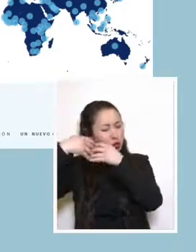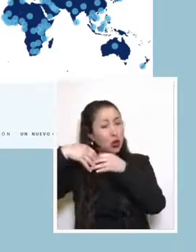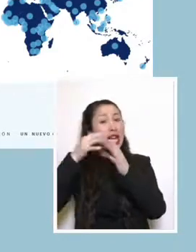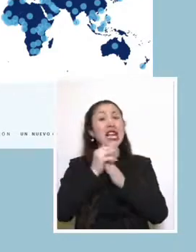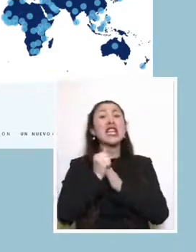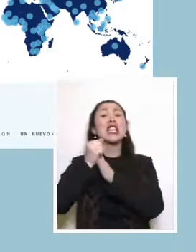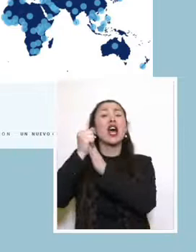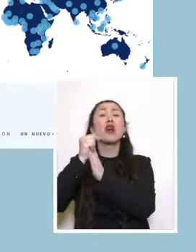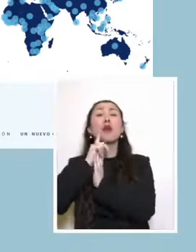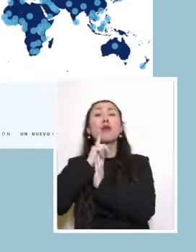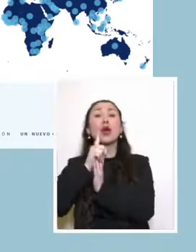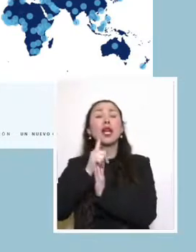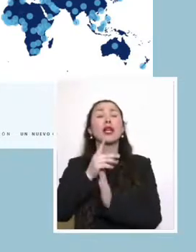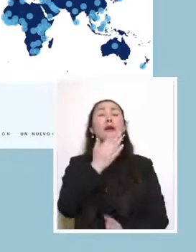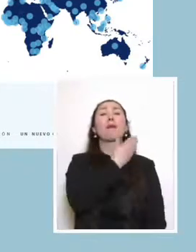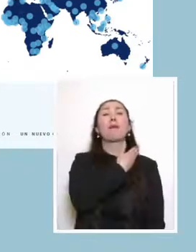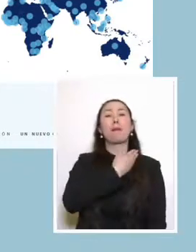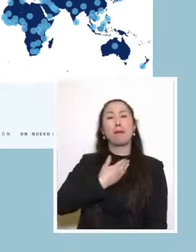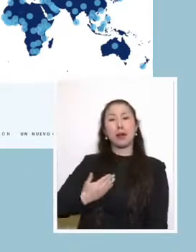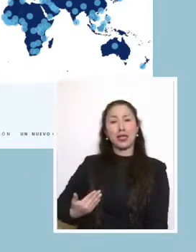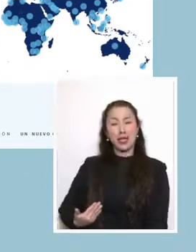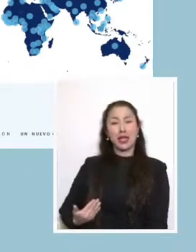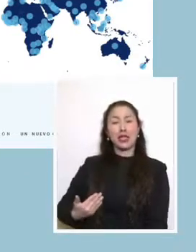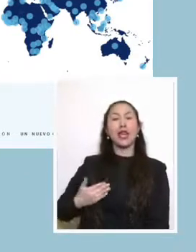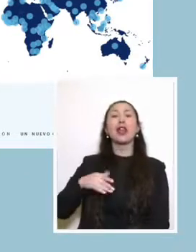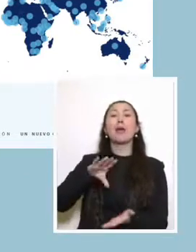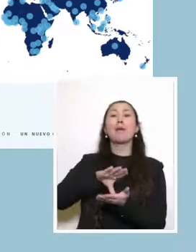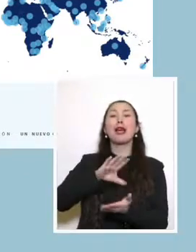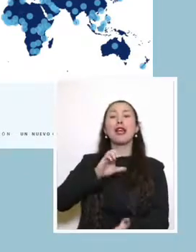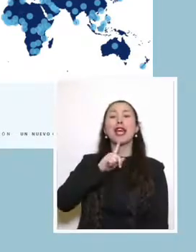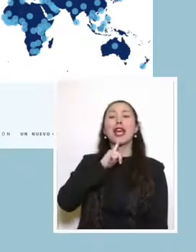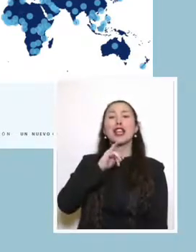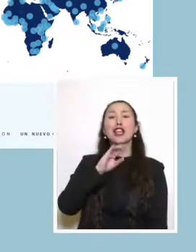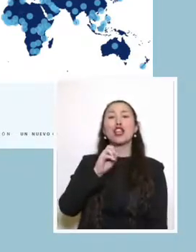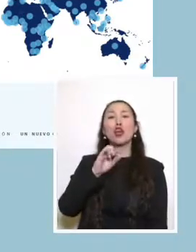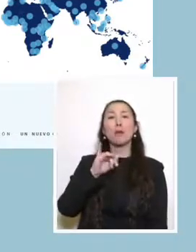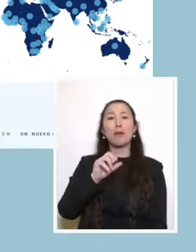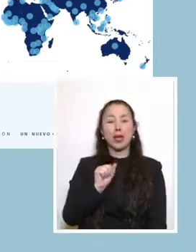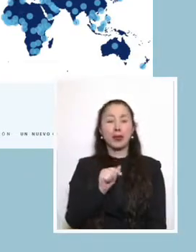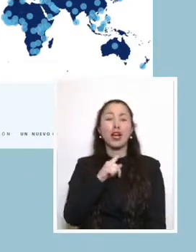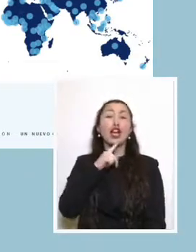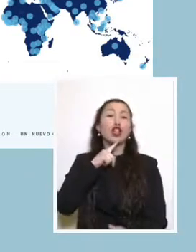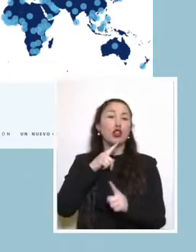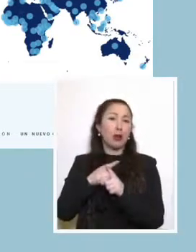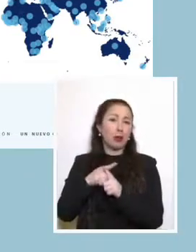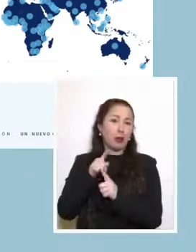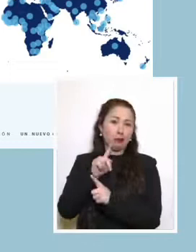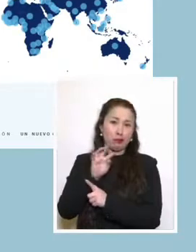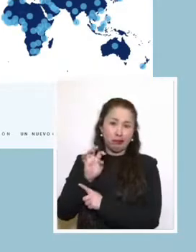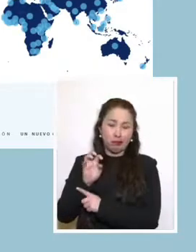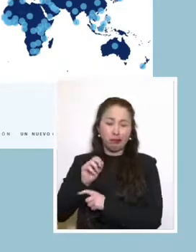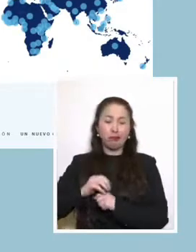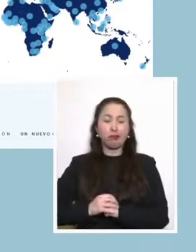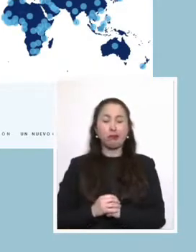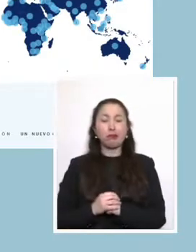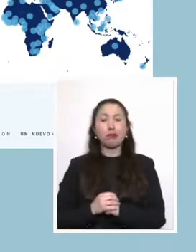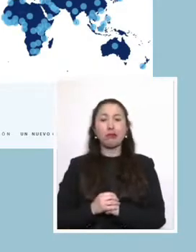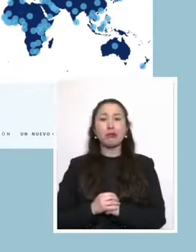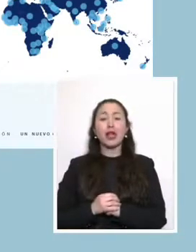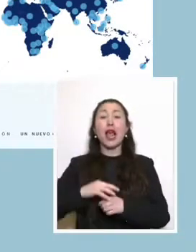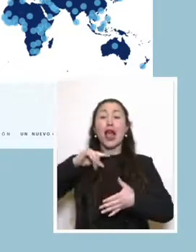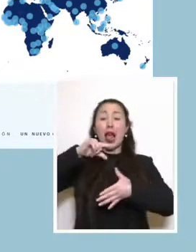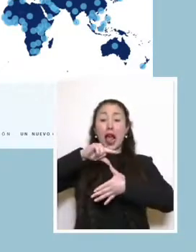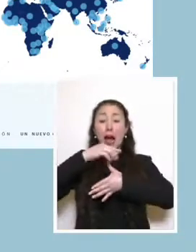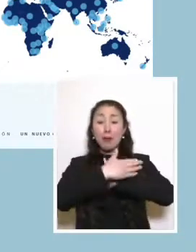liderazgo de la presidenta de Etiopía, Su Excelencia Salwork Zude. De la región de América Latina